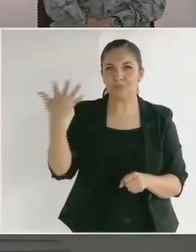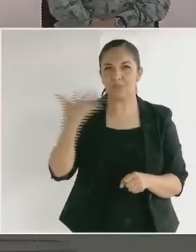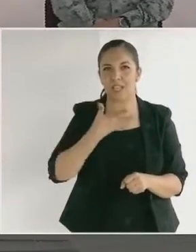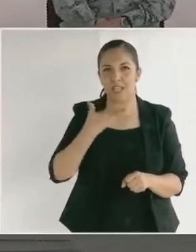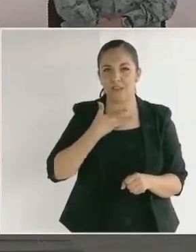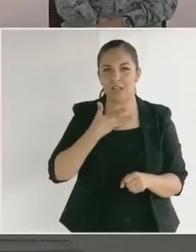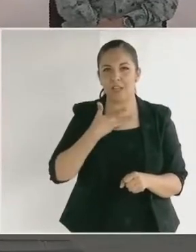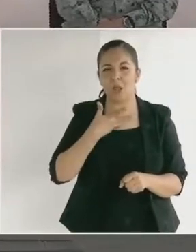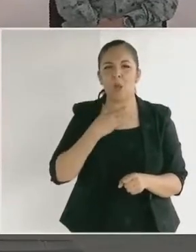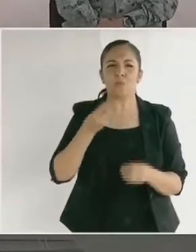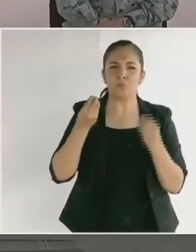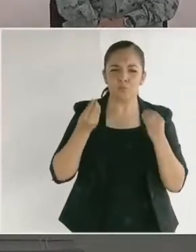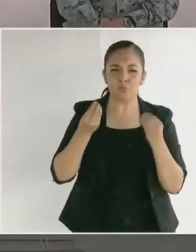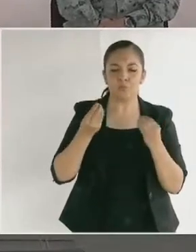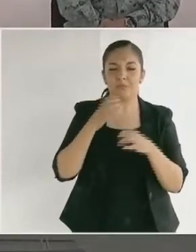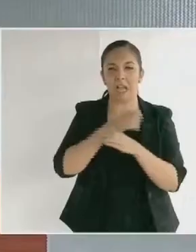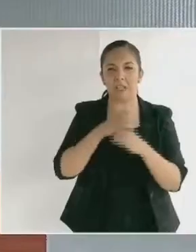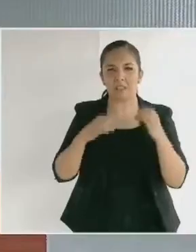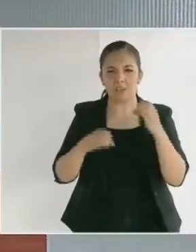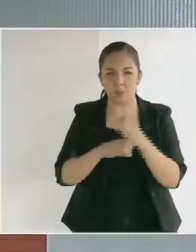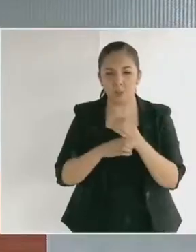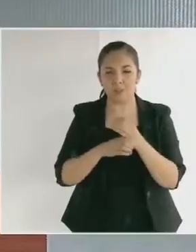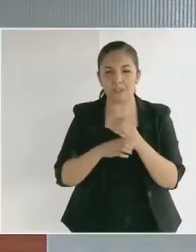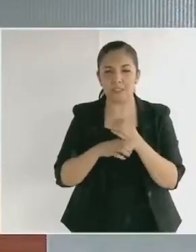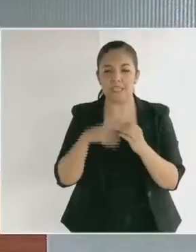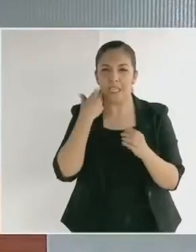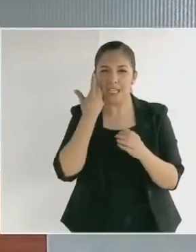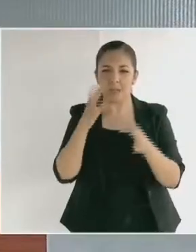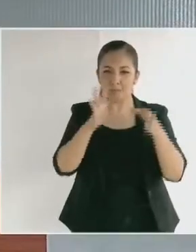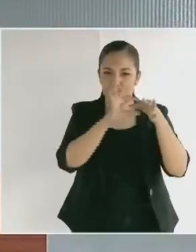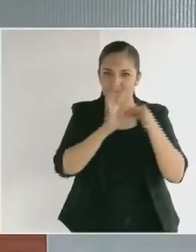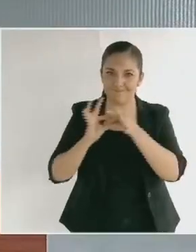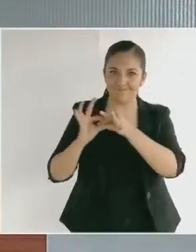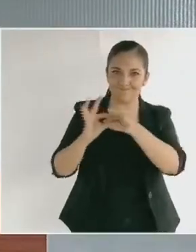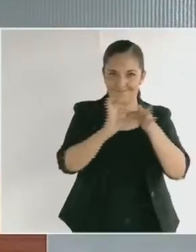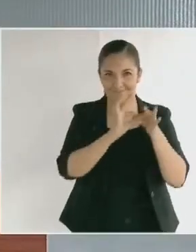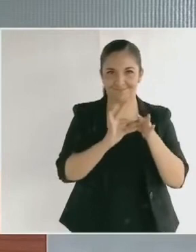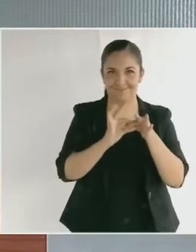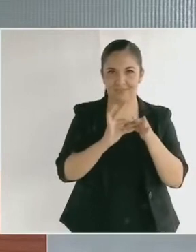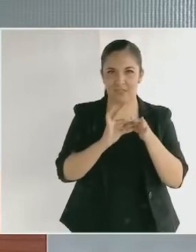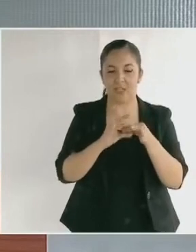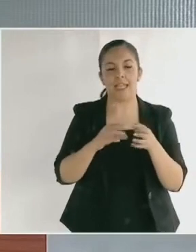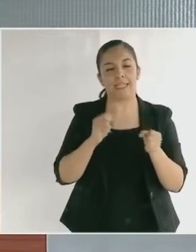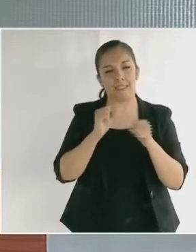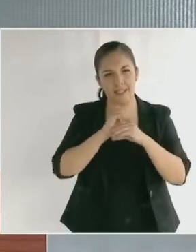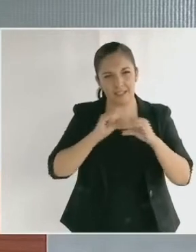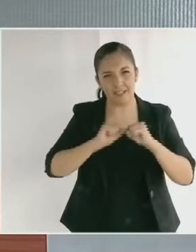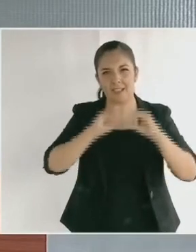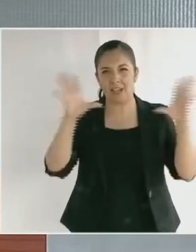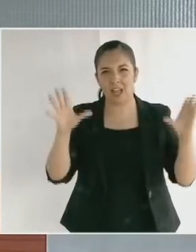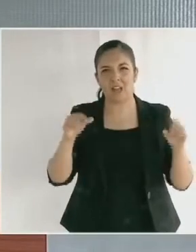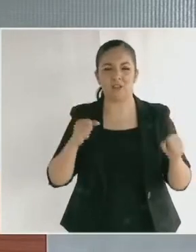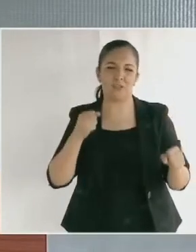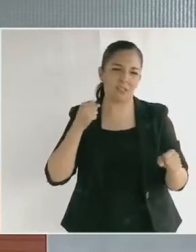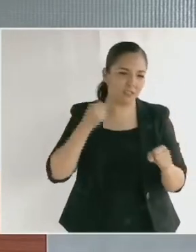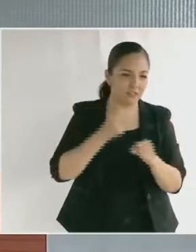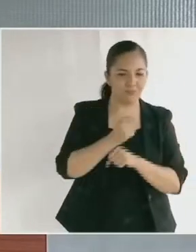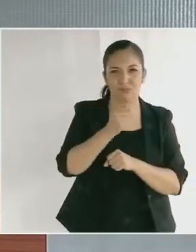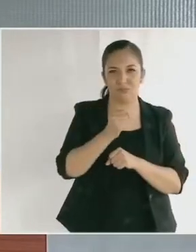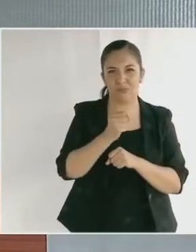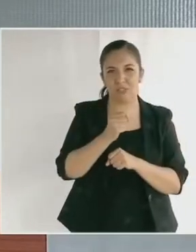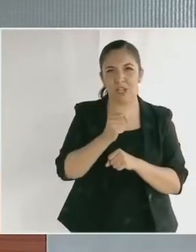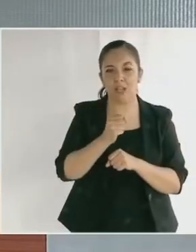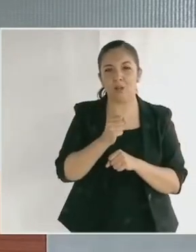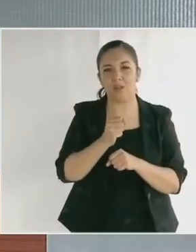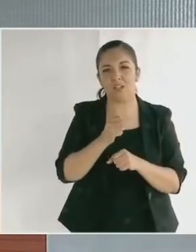mayores coincidencias que divergencias. Por supuesto, la lucha contra los dos males que tanto daño han